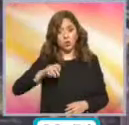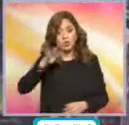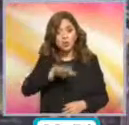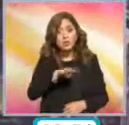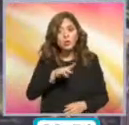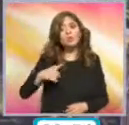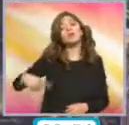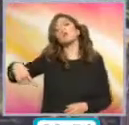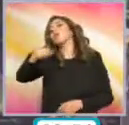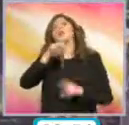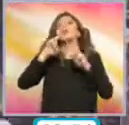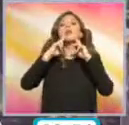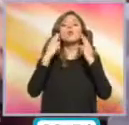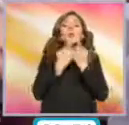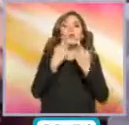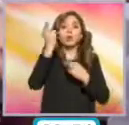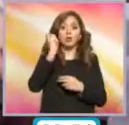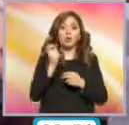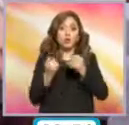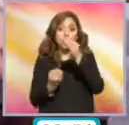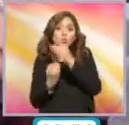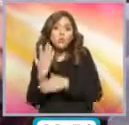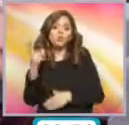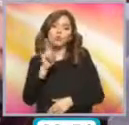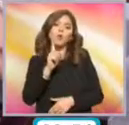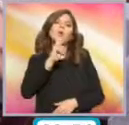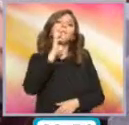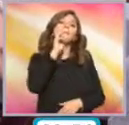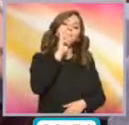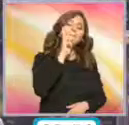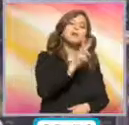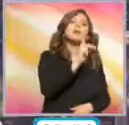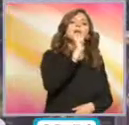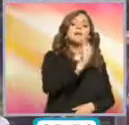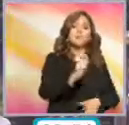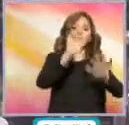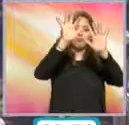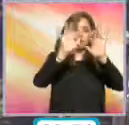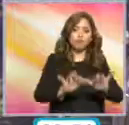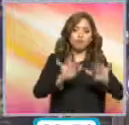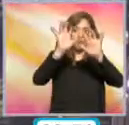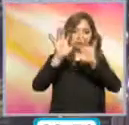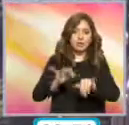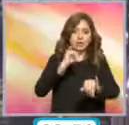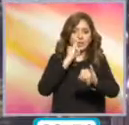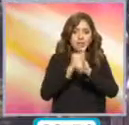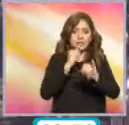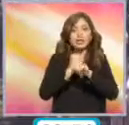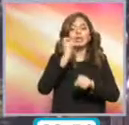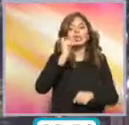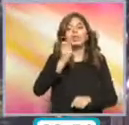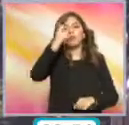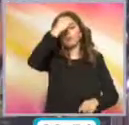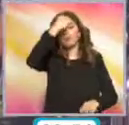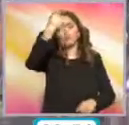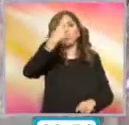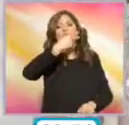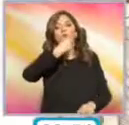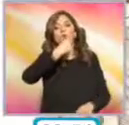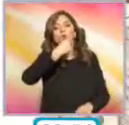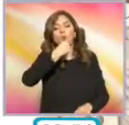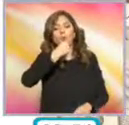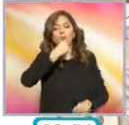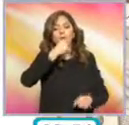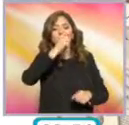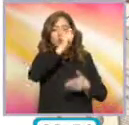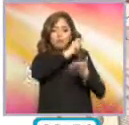nuevo. Entonces, ¿qué les parece si vamos en línea a visitar todos los textos publicados por el genio que